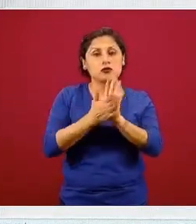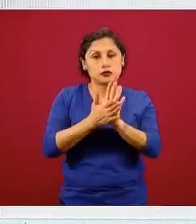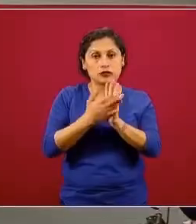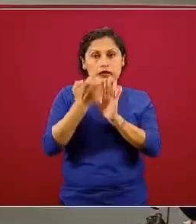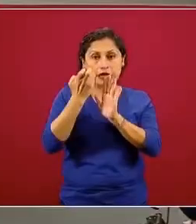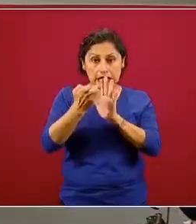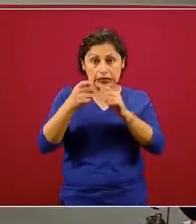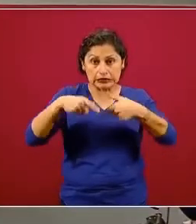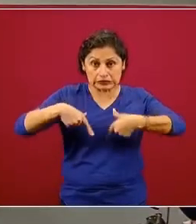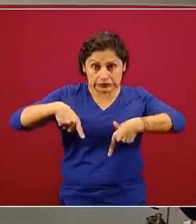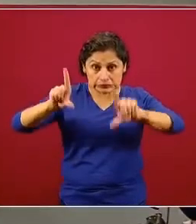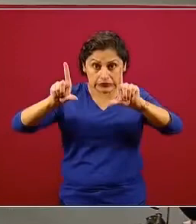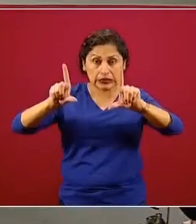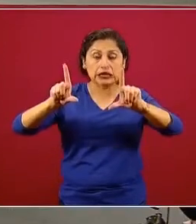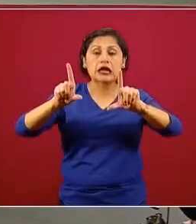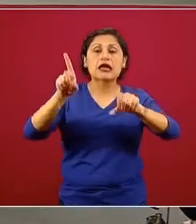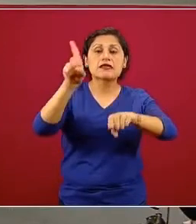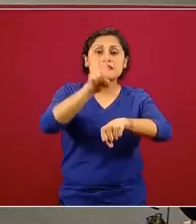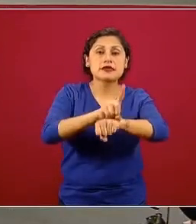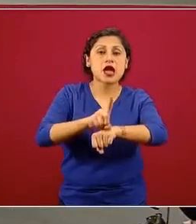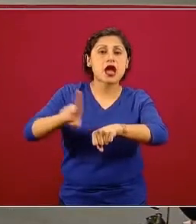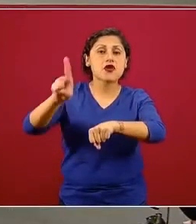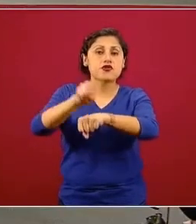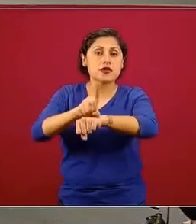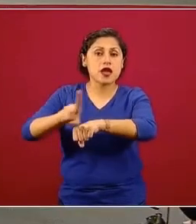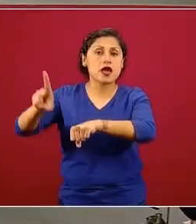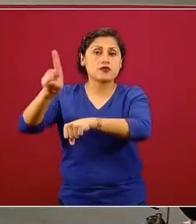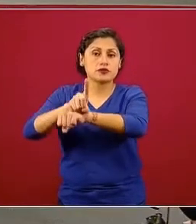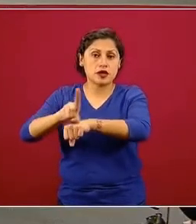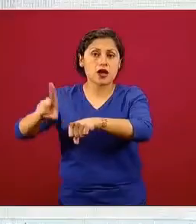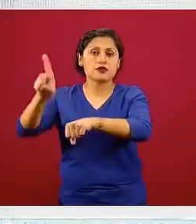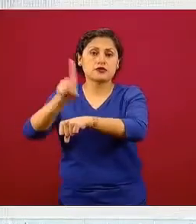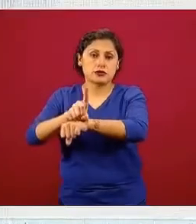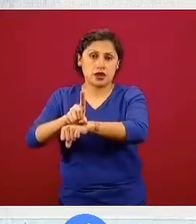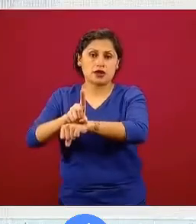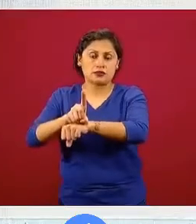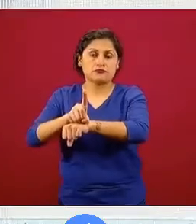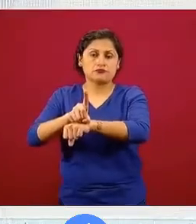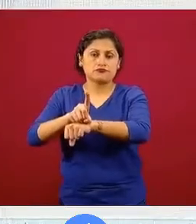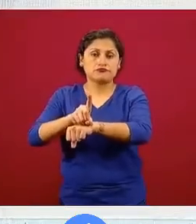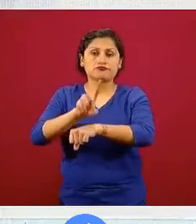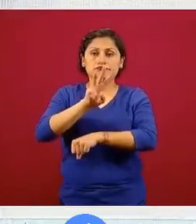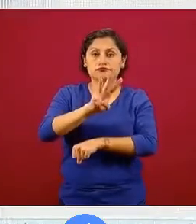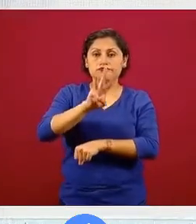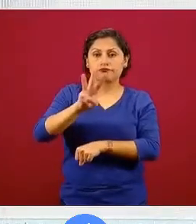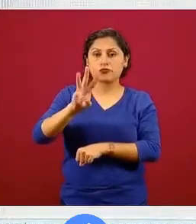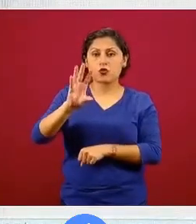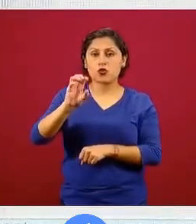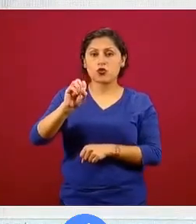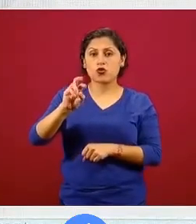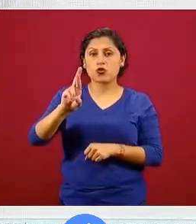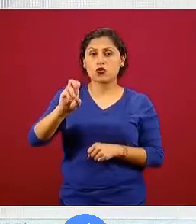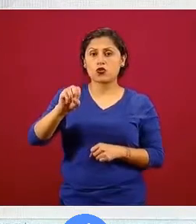los días en tiempo real en el sitio de internet